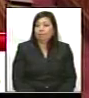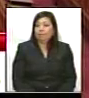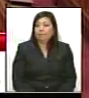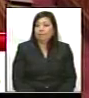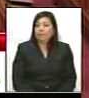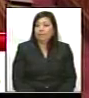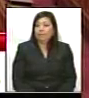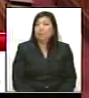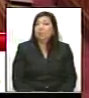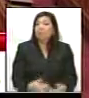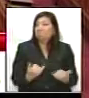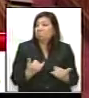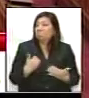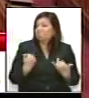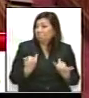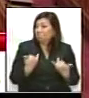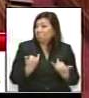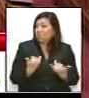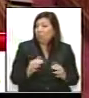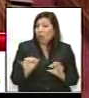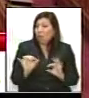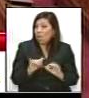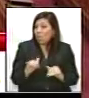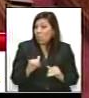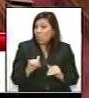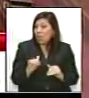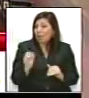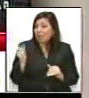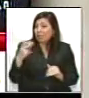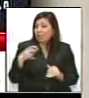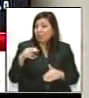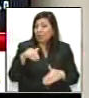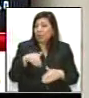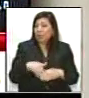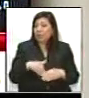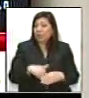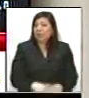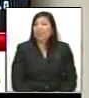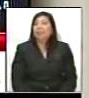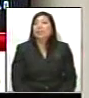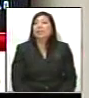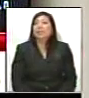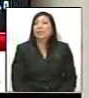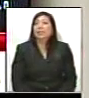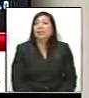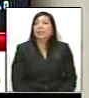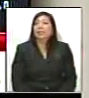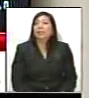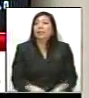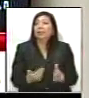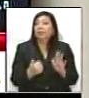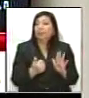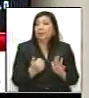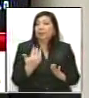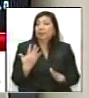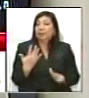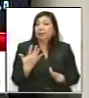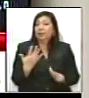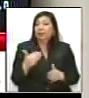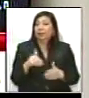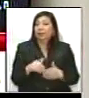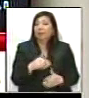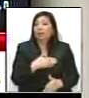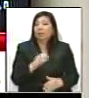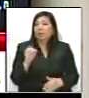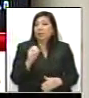muy bien entonces se va a proceder con la misma asistencia a la segunda votación y la primera se obtuvo 65 votos a